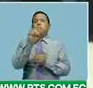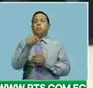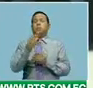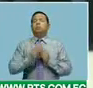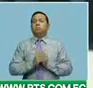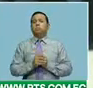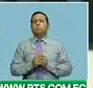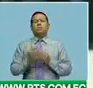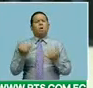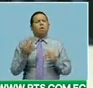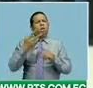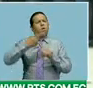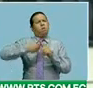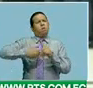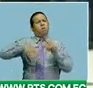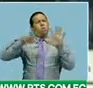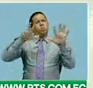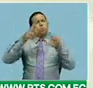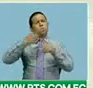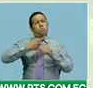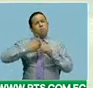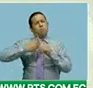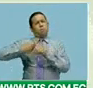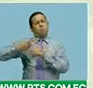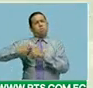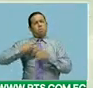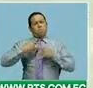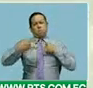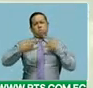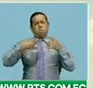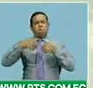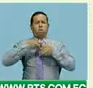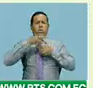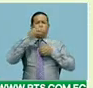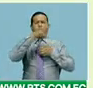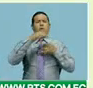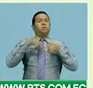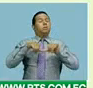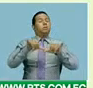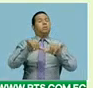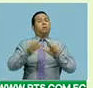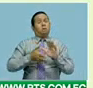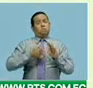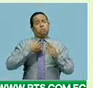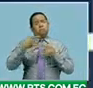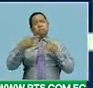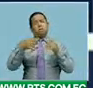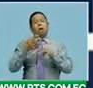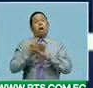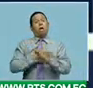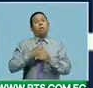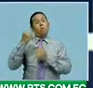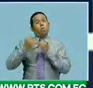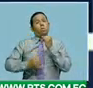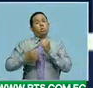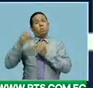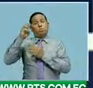casi 8 meses de pandemia y siguen sumándose los casos de COVID-19. En el último reporte del Ministerio de Salud se